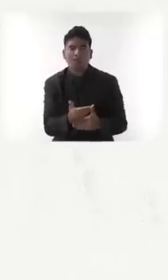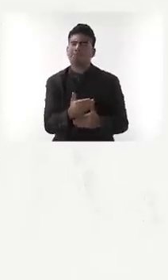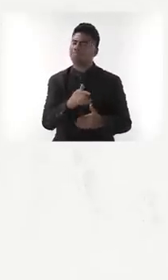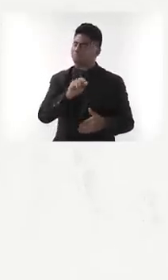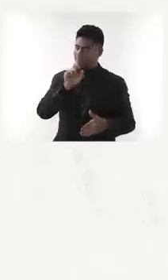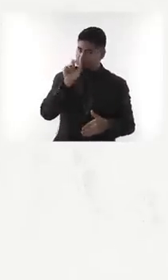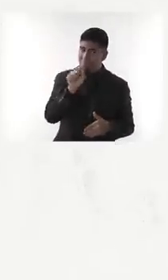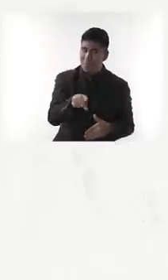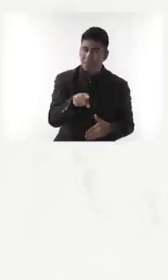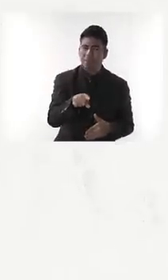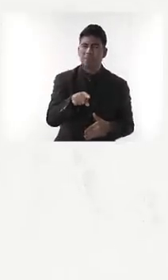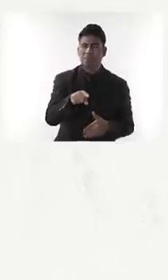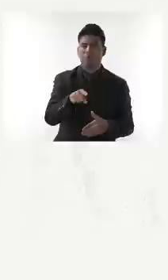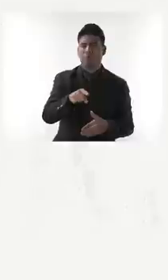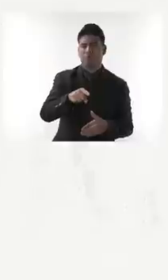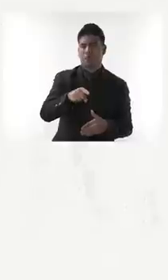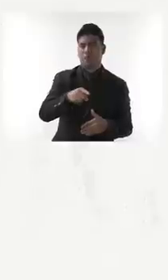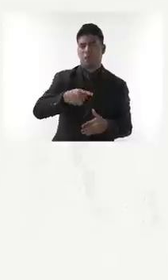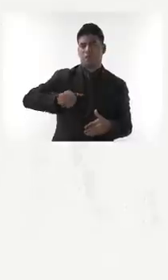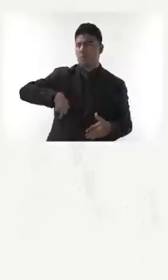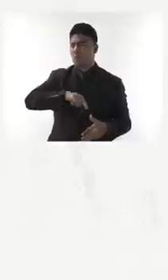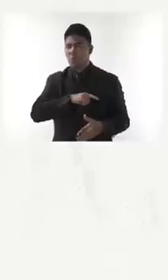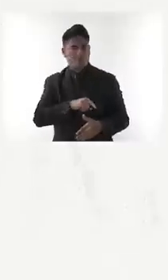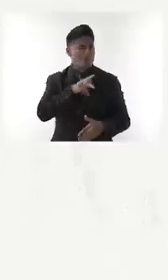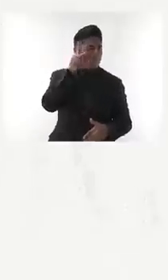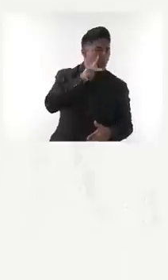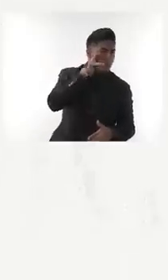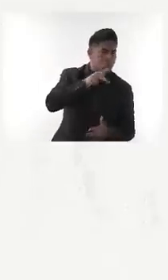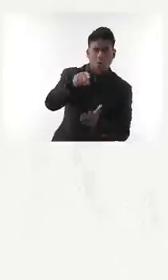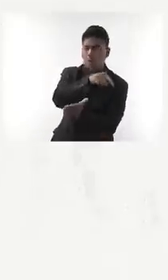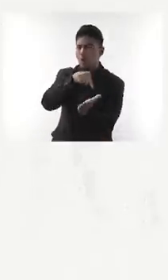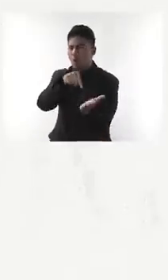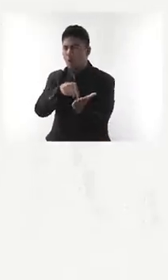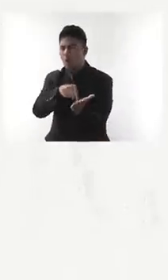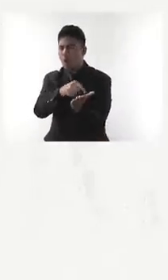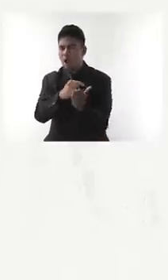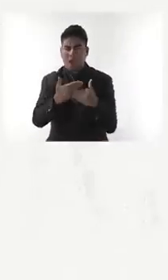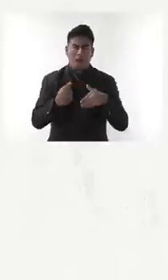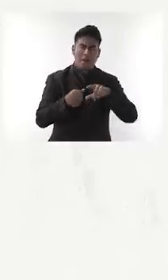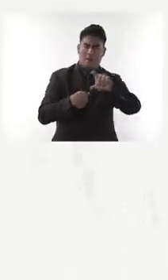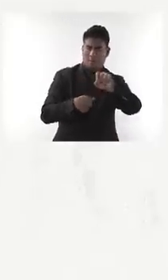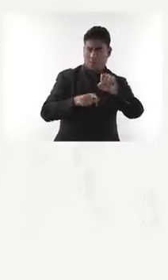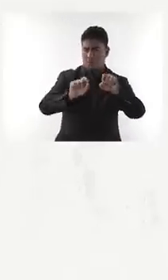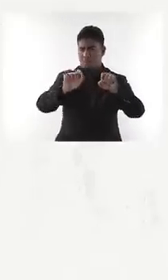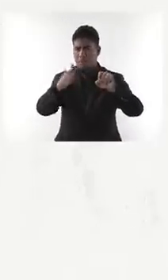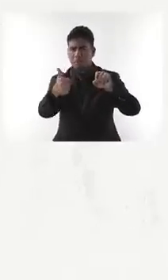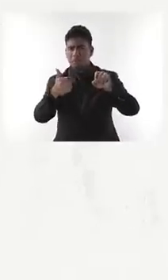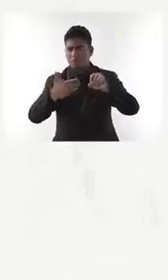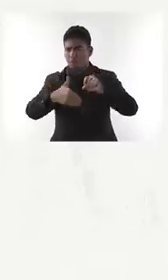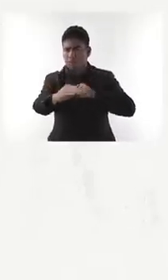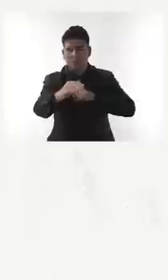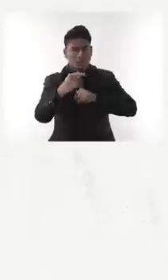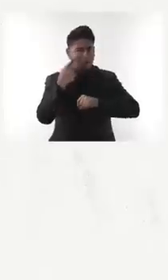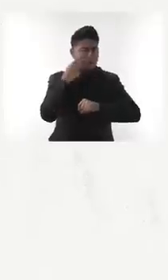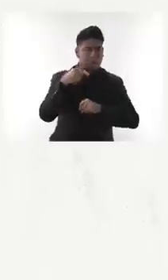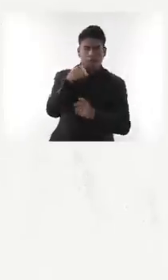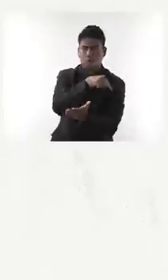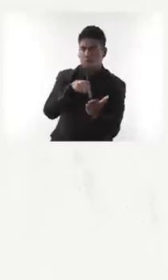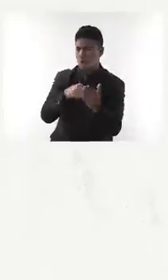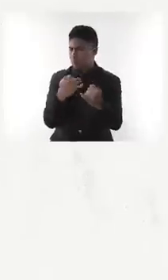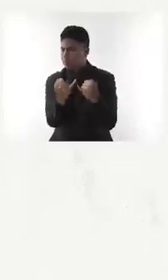también estaremos probando las sedes mundialistas del 2026. Puedo el día de hoy